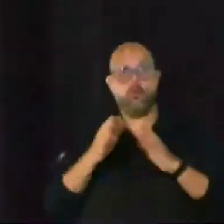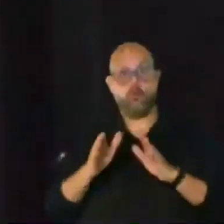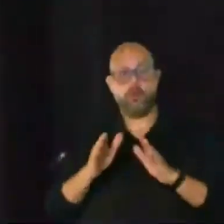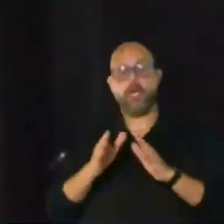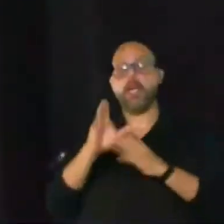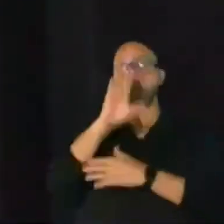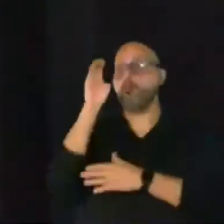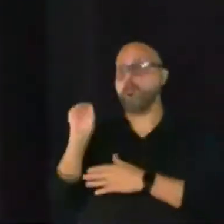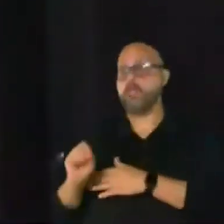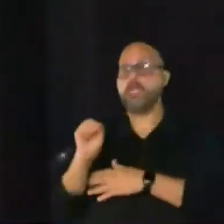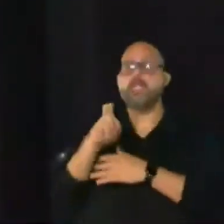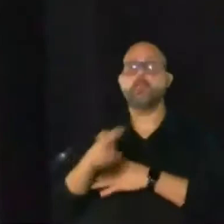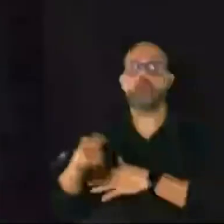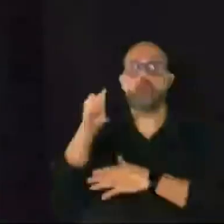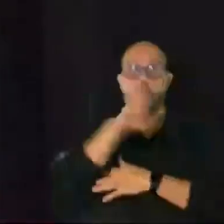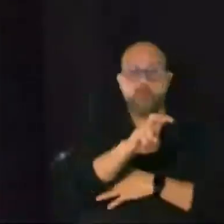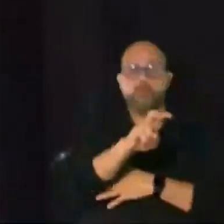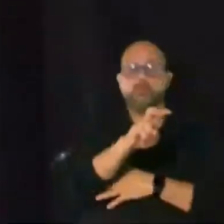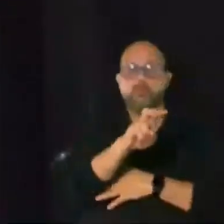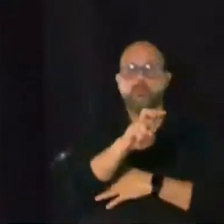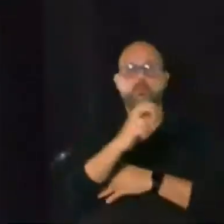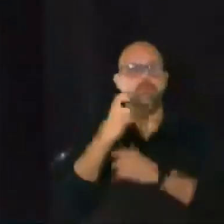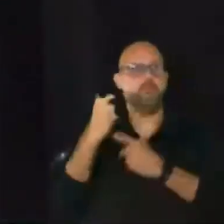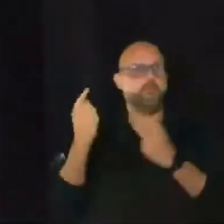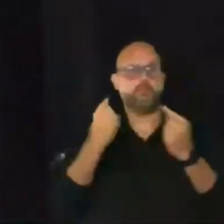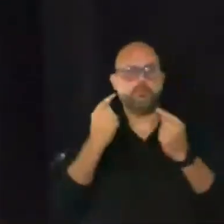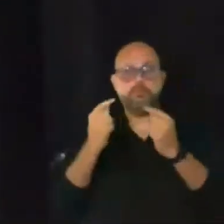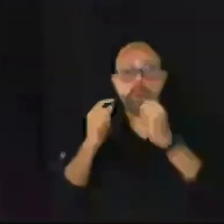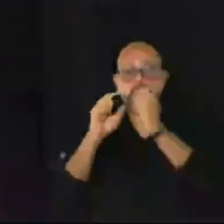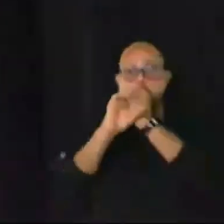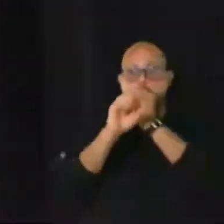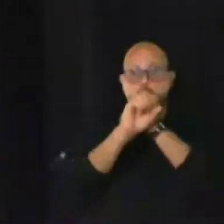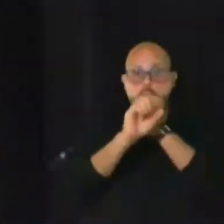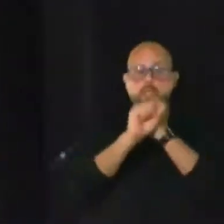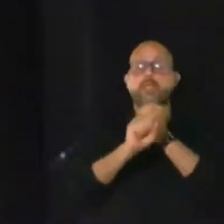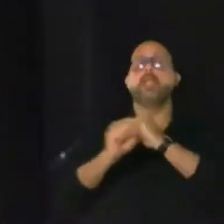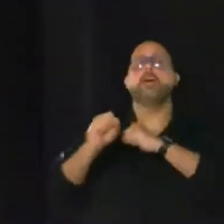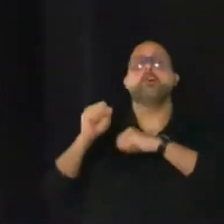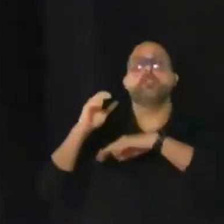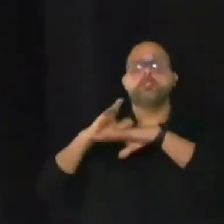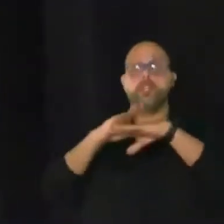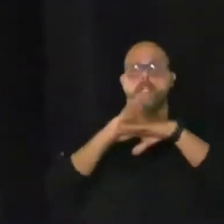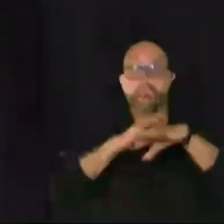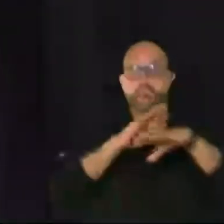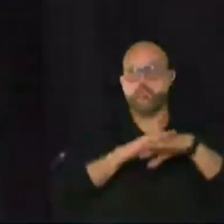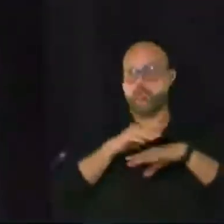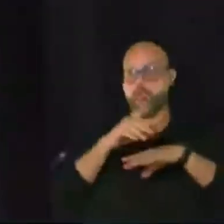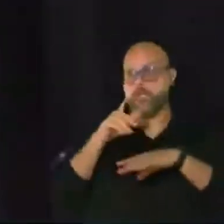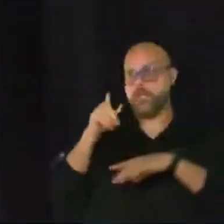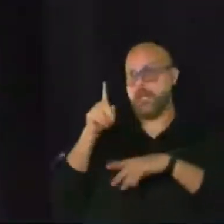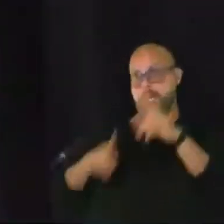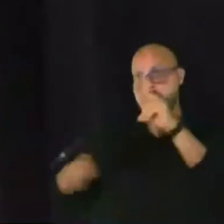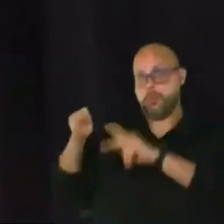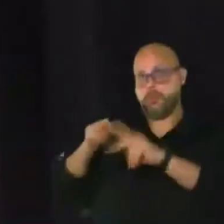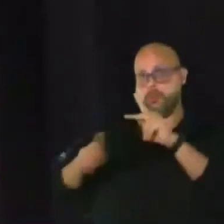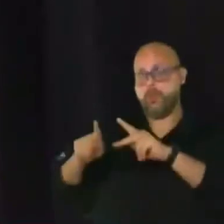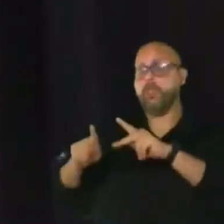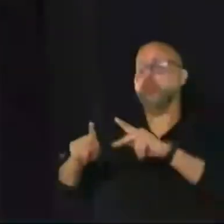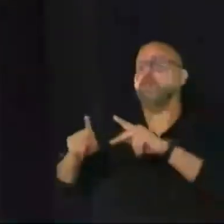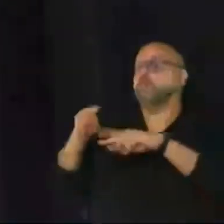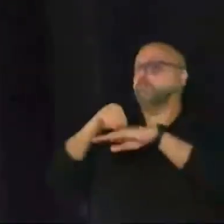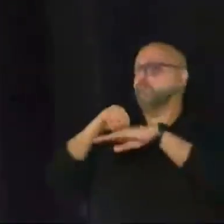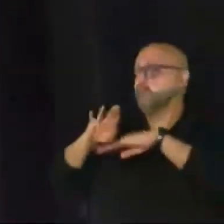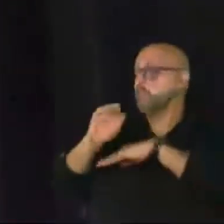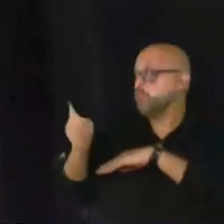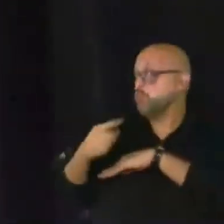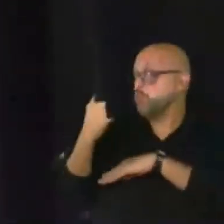al DMO a priorizar y promover las notificaciones al viajero para recomendar solo viajes esenciales